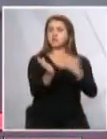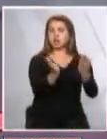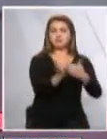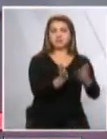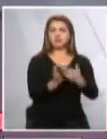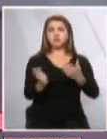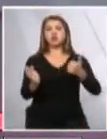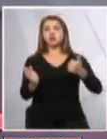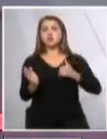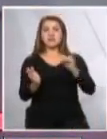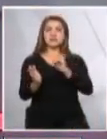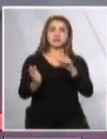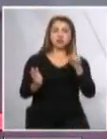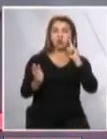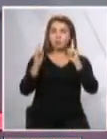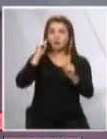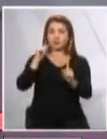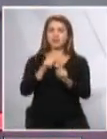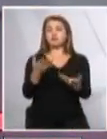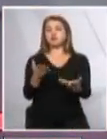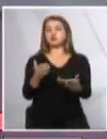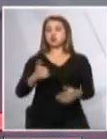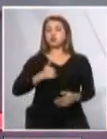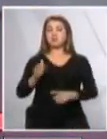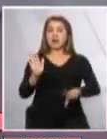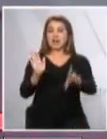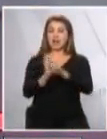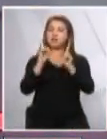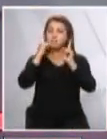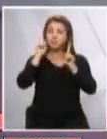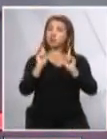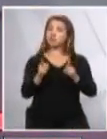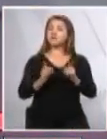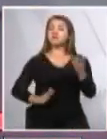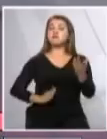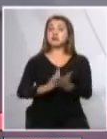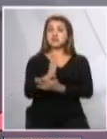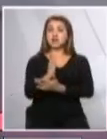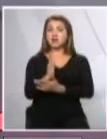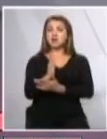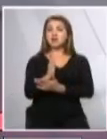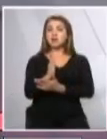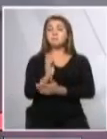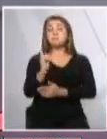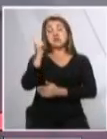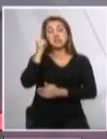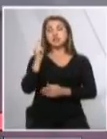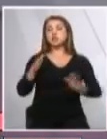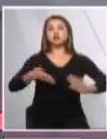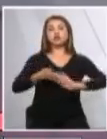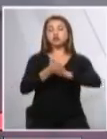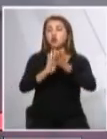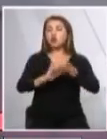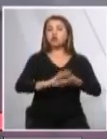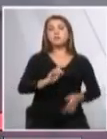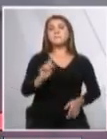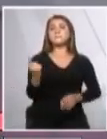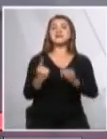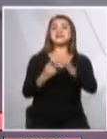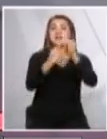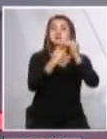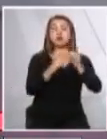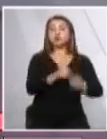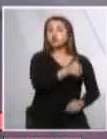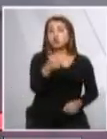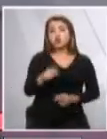del cumplimiento o no, del objetivo del cumplimiento de la ley, pero uno tiene que partir con la presunción de inocencia, porque es un principio con el cual tú no puedes saltar. Entonces,